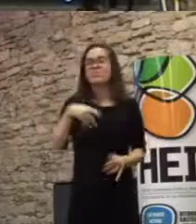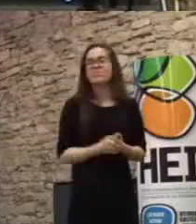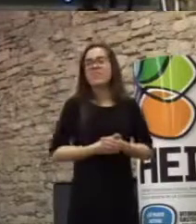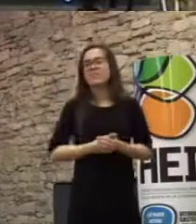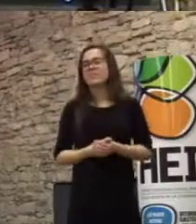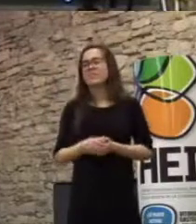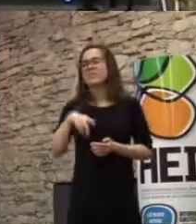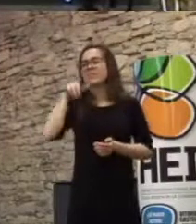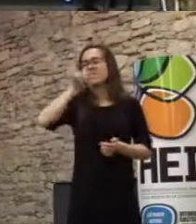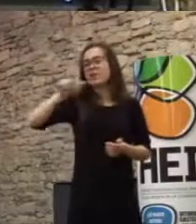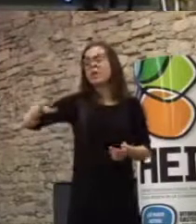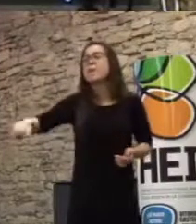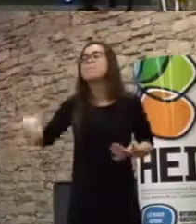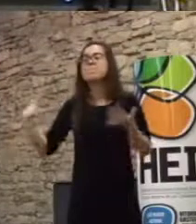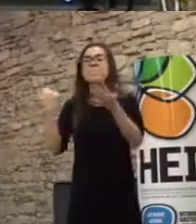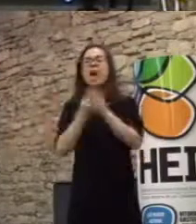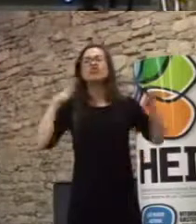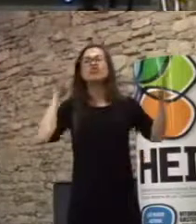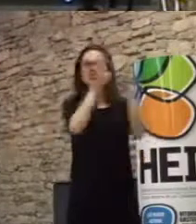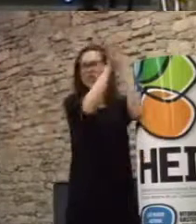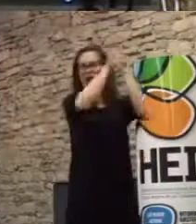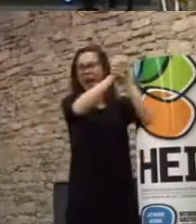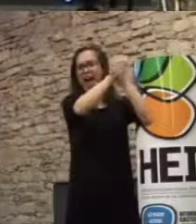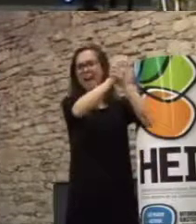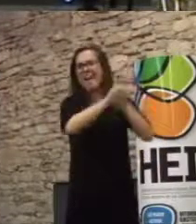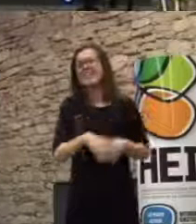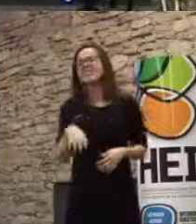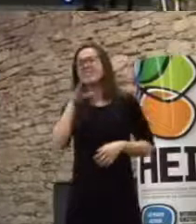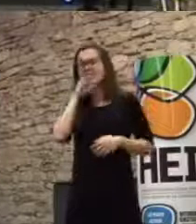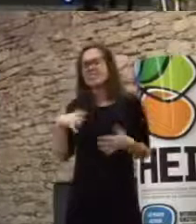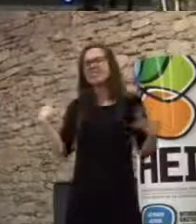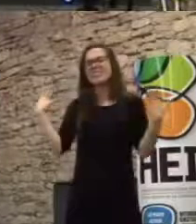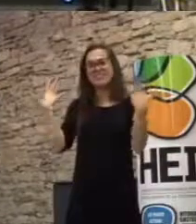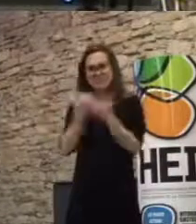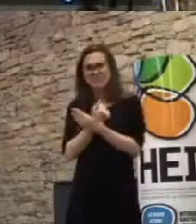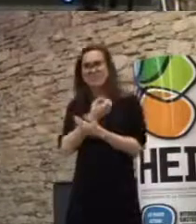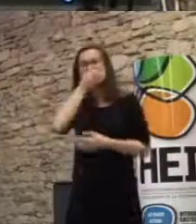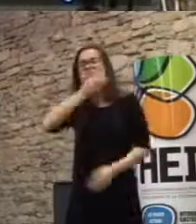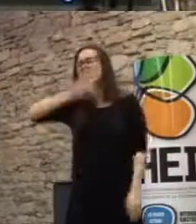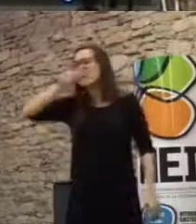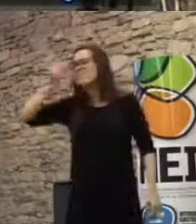es un conseguidor de victorias tocase los hombres de los eso es esta